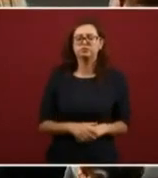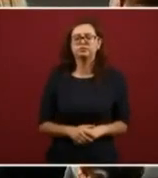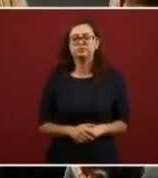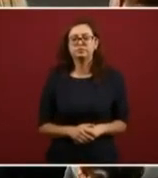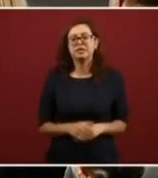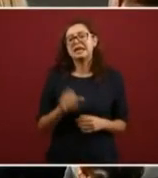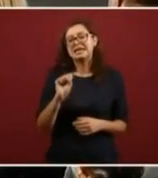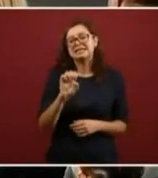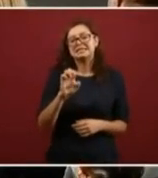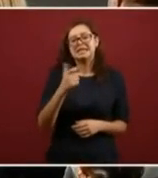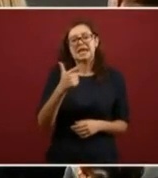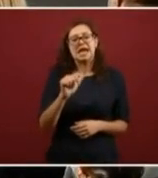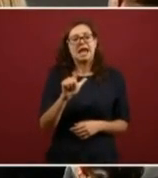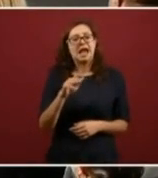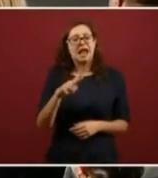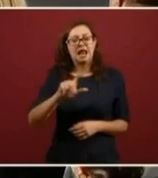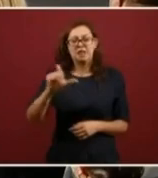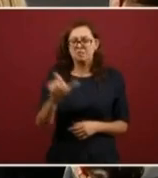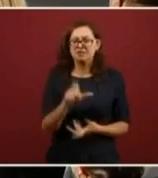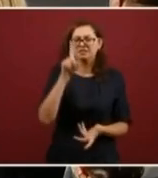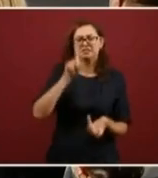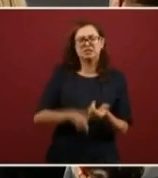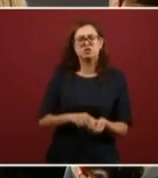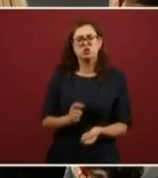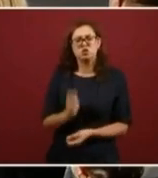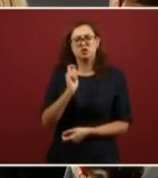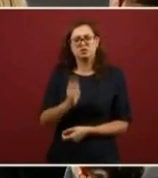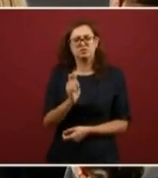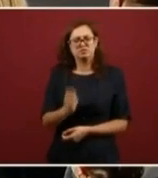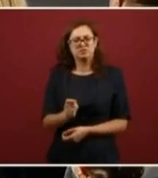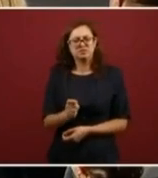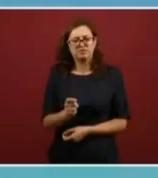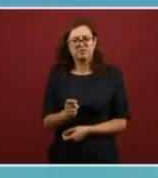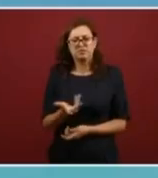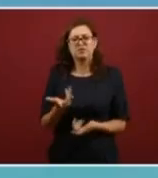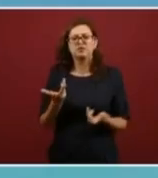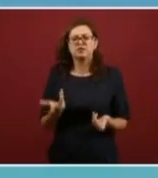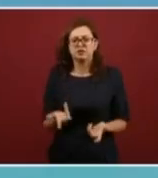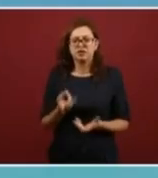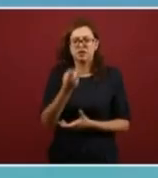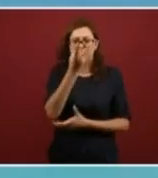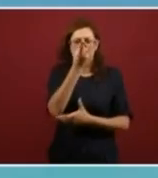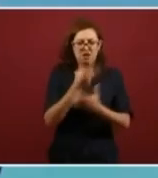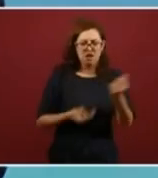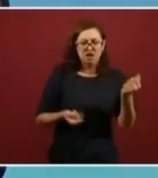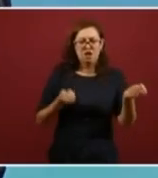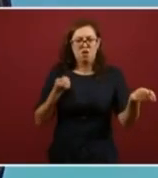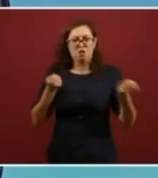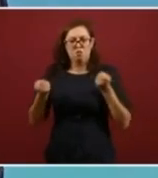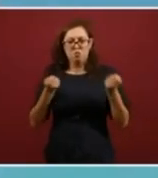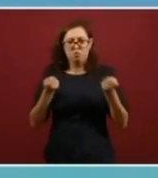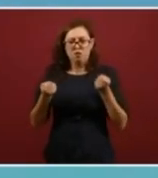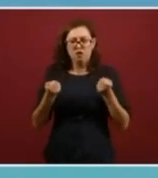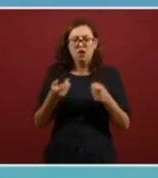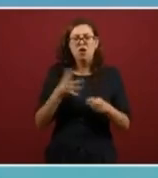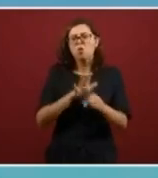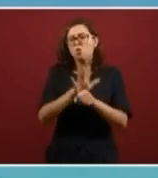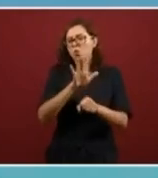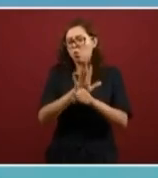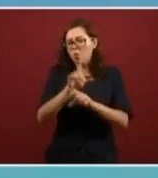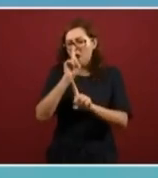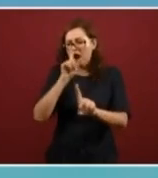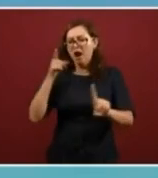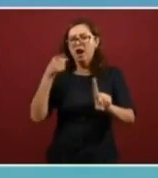embargo, conserva una atribución propia que maneja directamente y es el tema